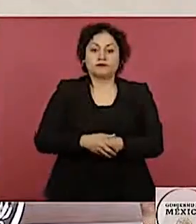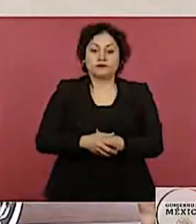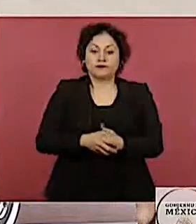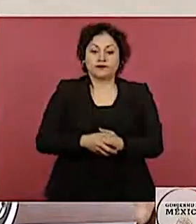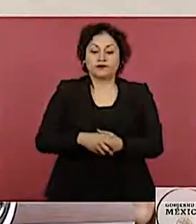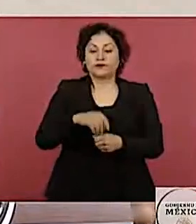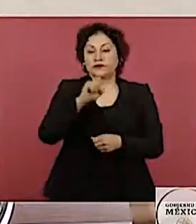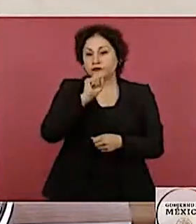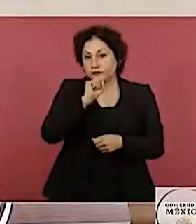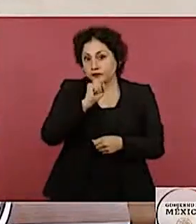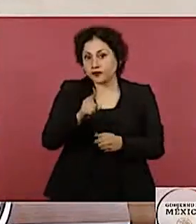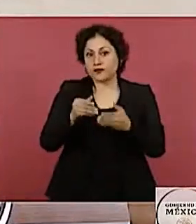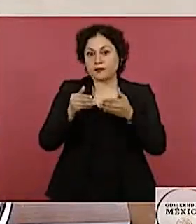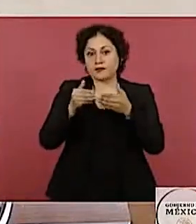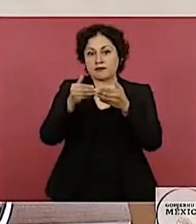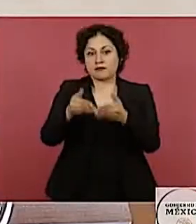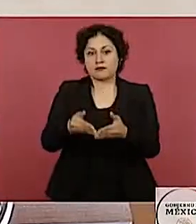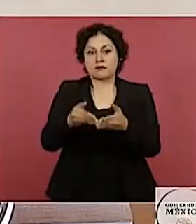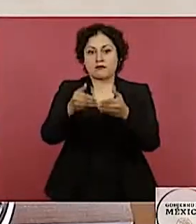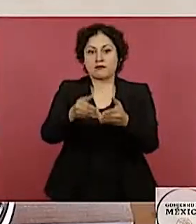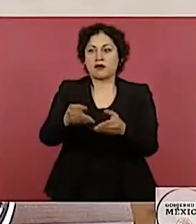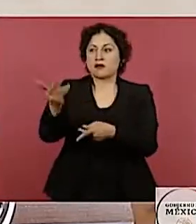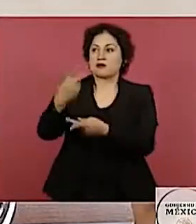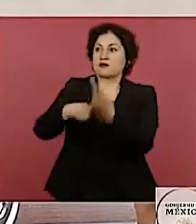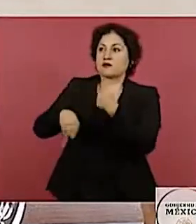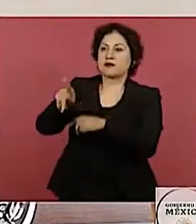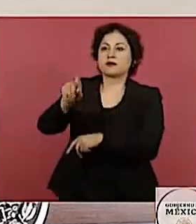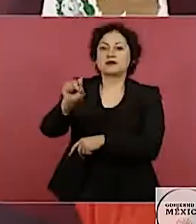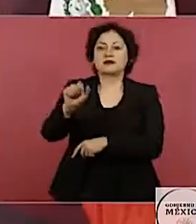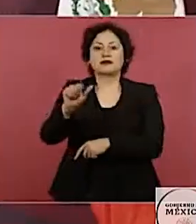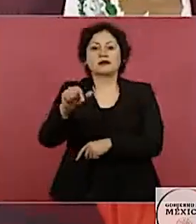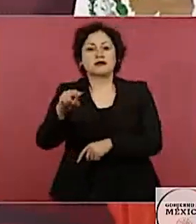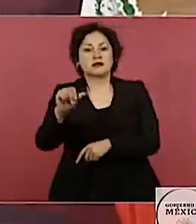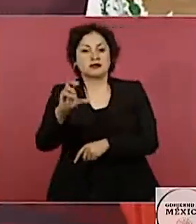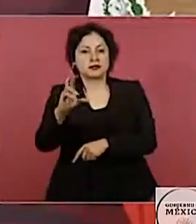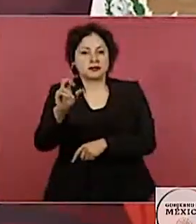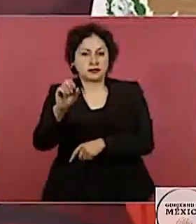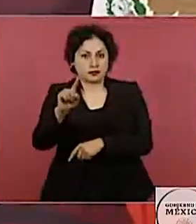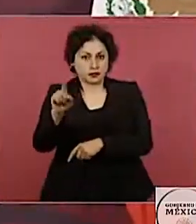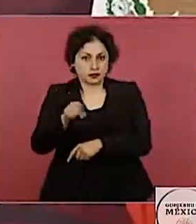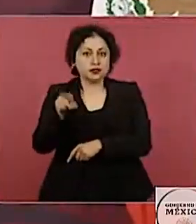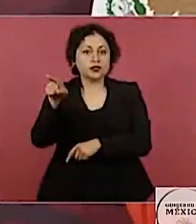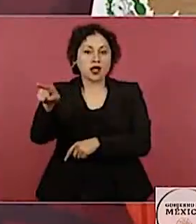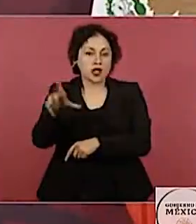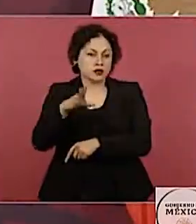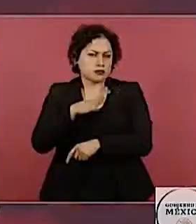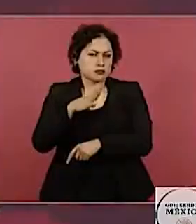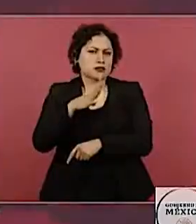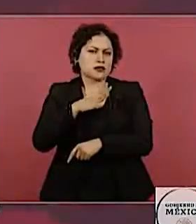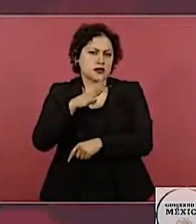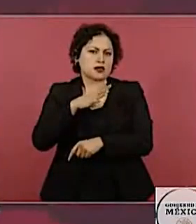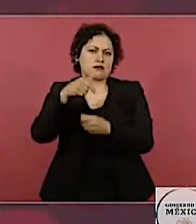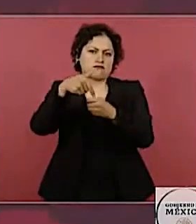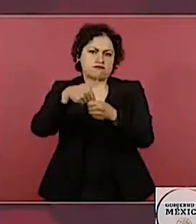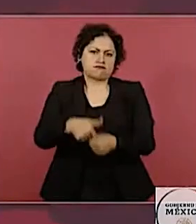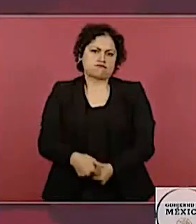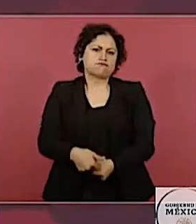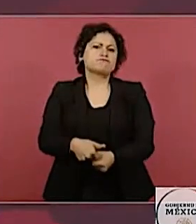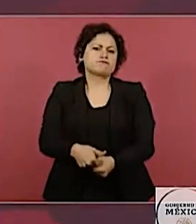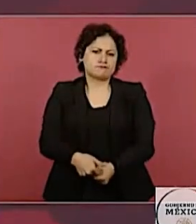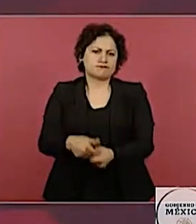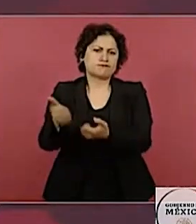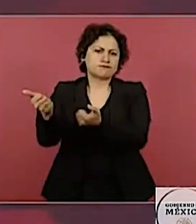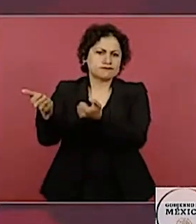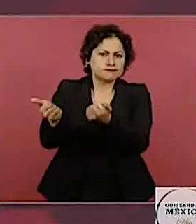de Salina Cruz que lleva combustible suficiente y se está esperando nada